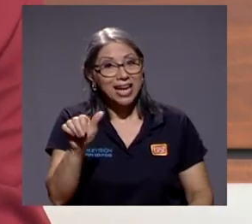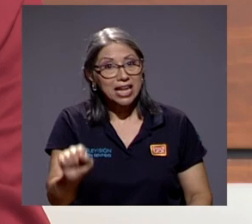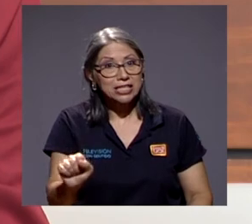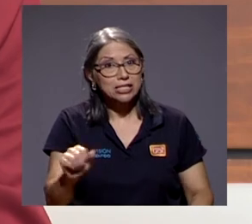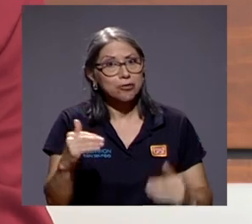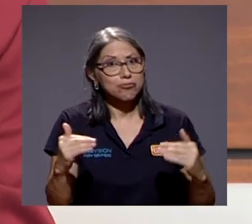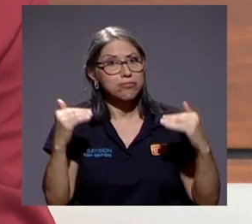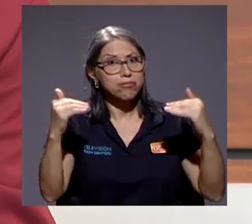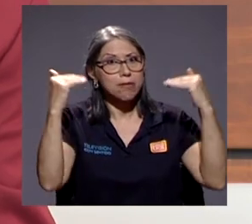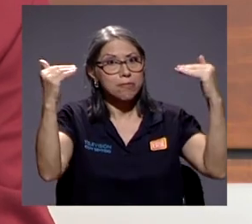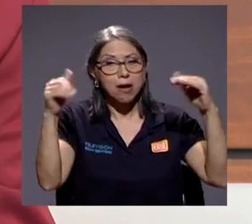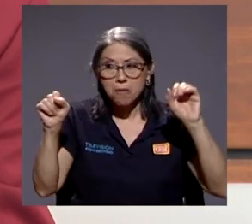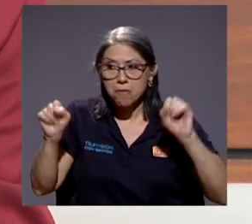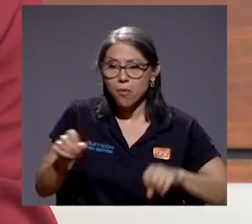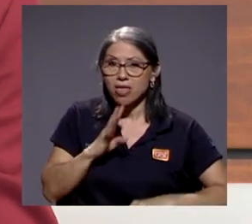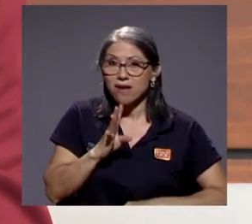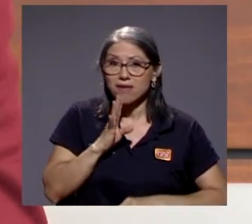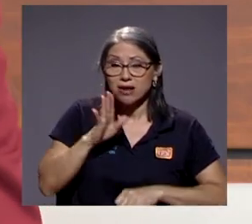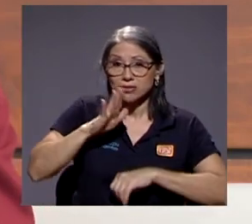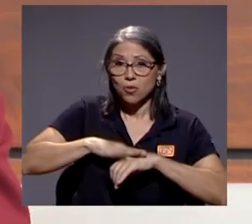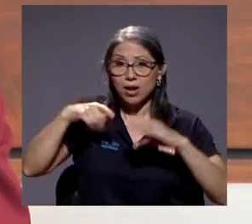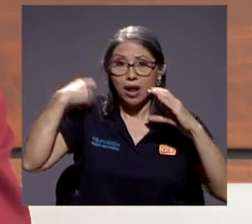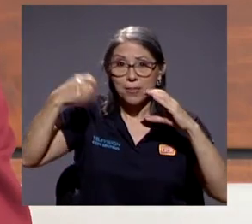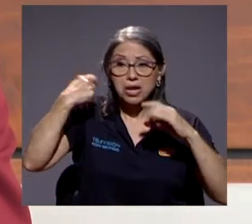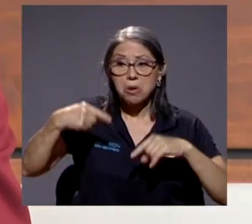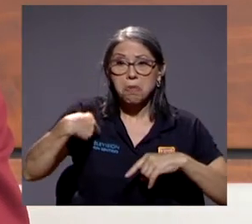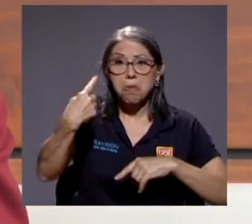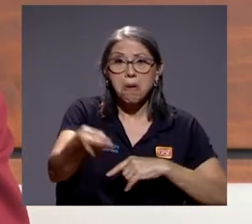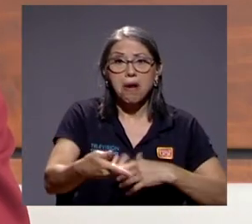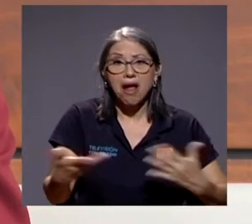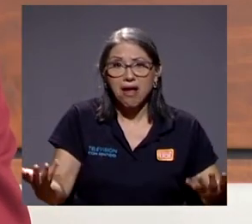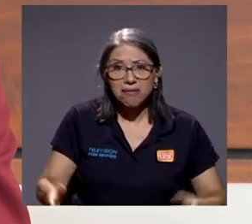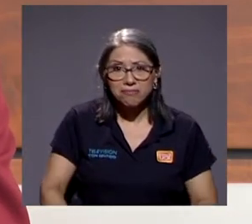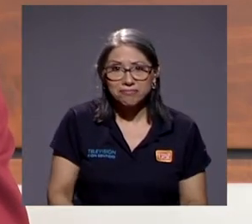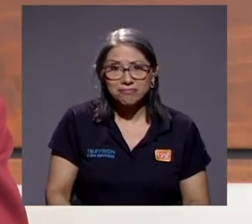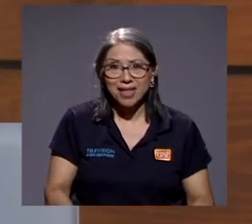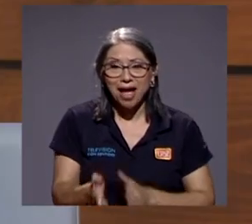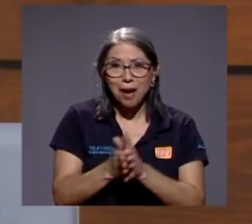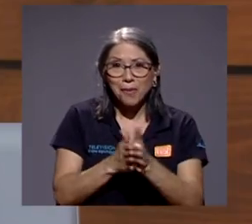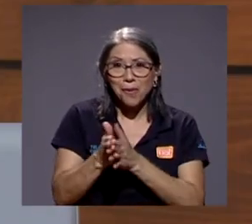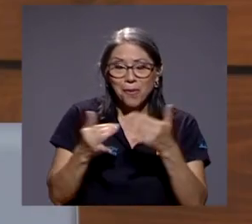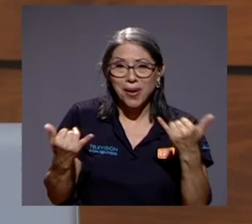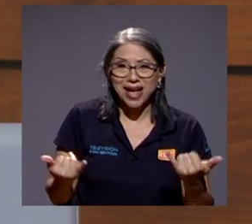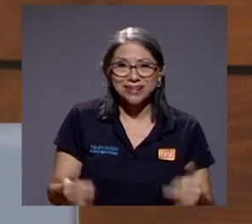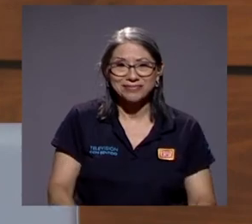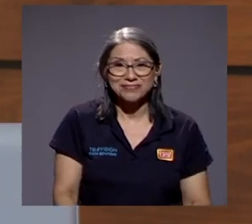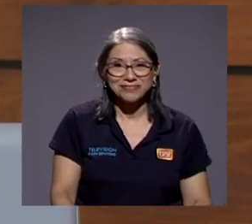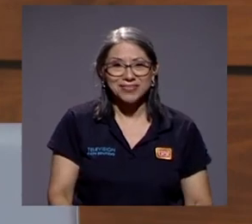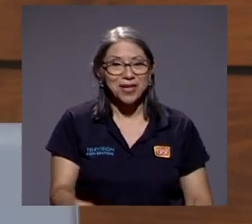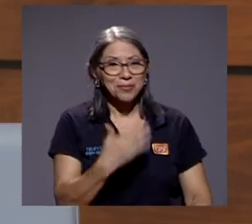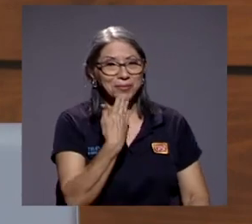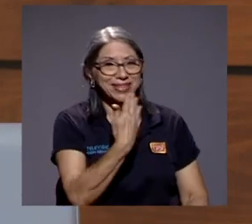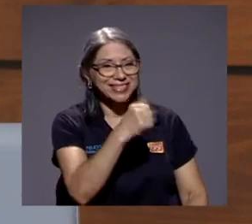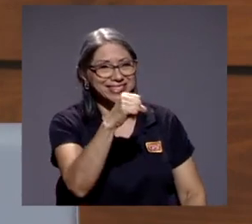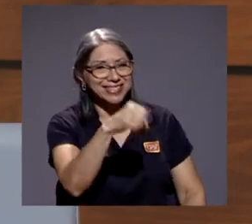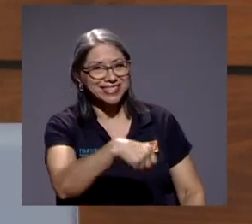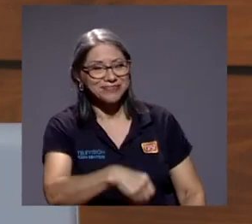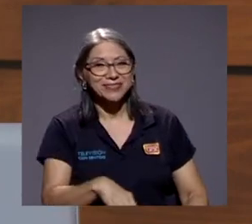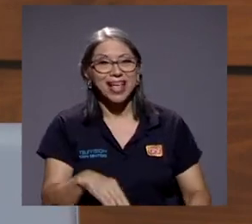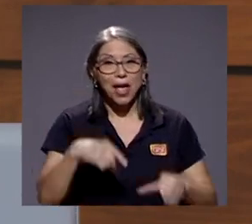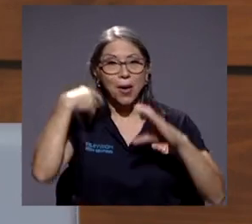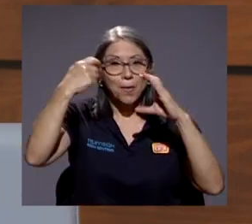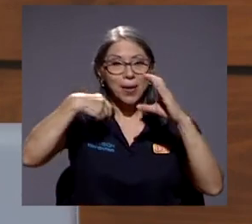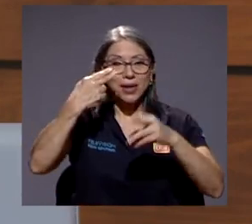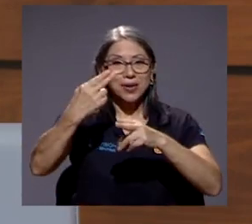ratito sobre la película y lo que viene aprovechando desde este momento muchísimas gracias sí ceniza negra